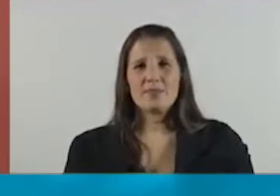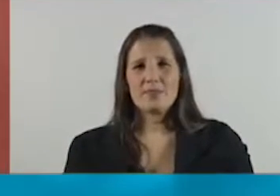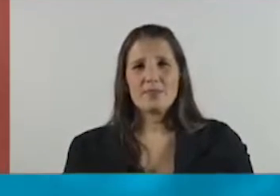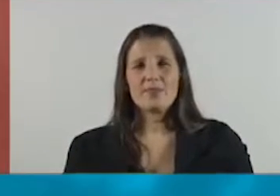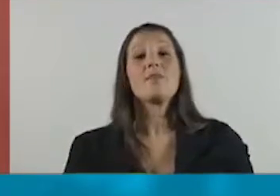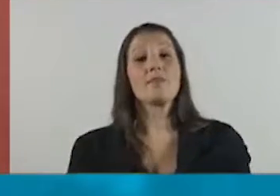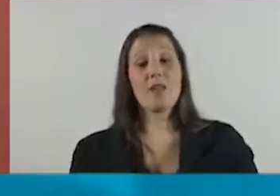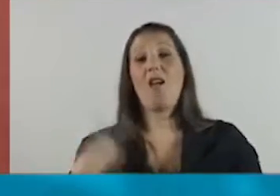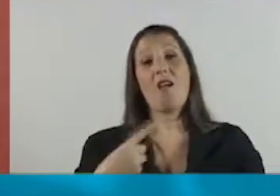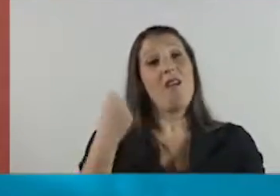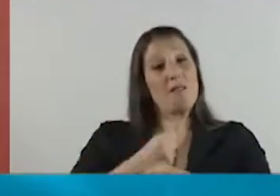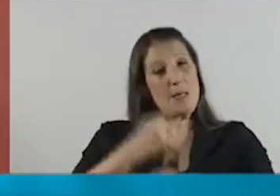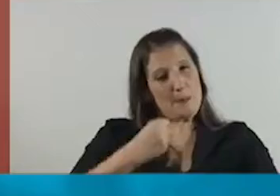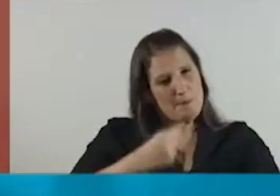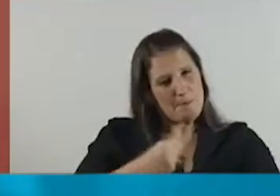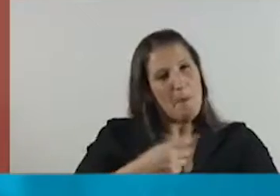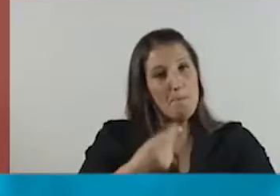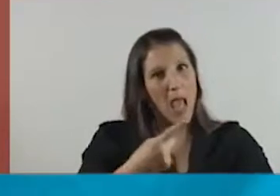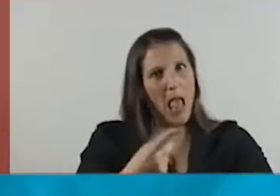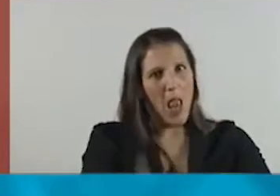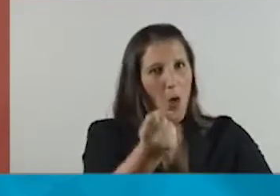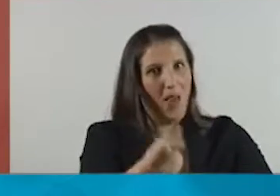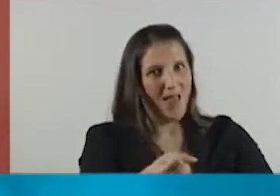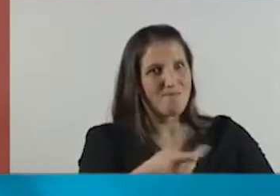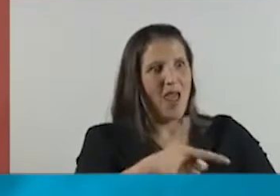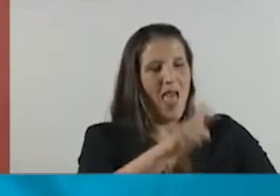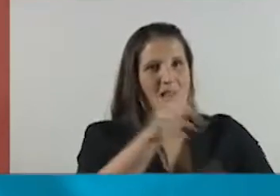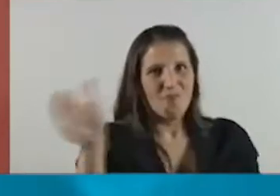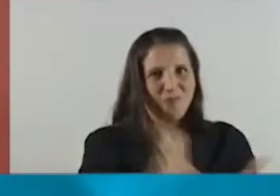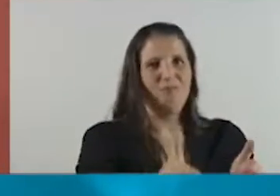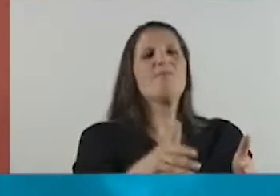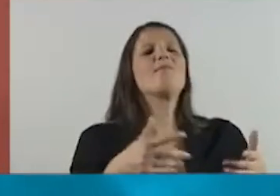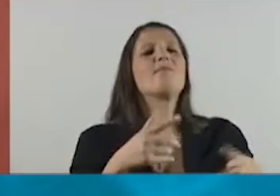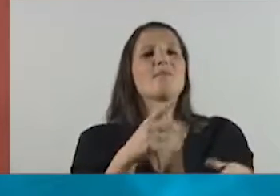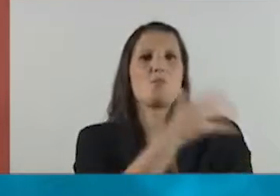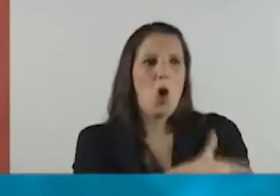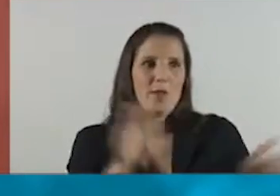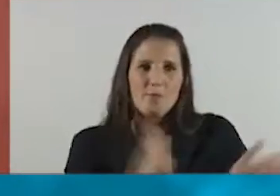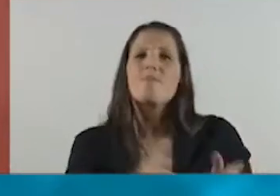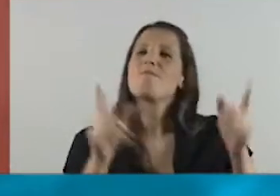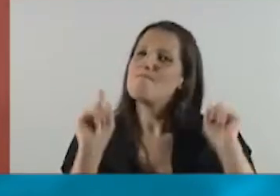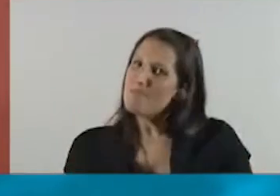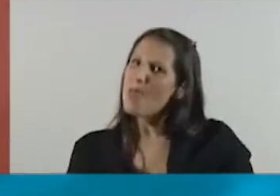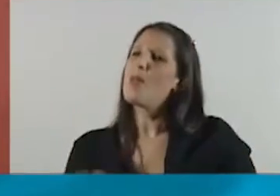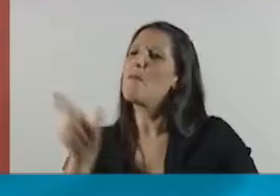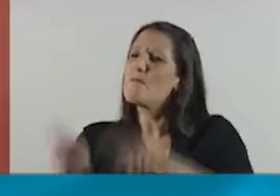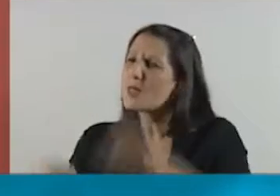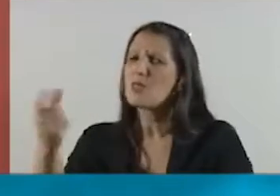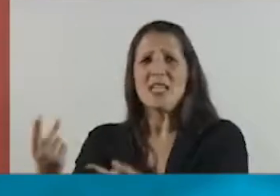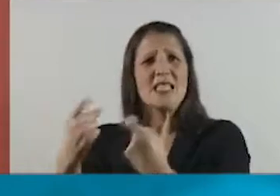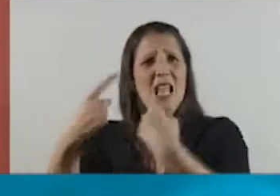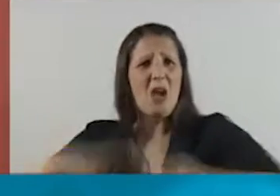mientras trabajamos por esta meta vamos a seguir acompañando a los que más lo necesitan